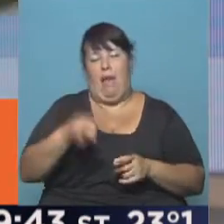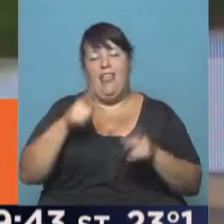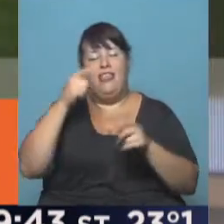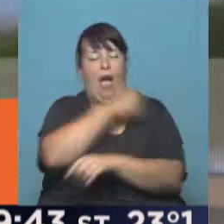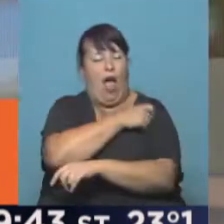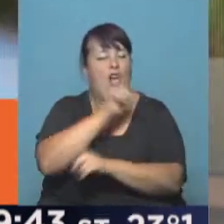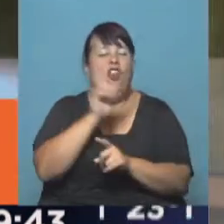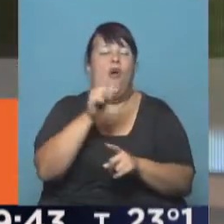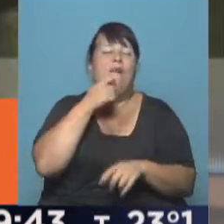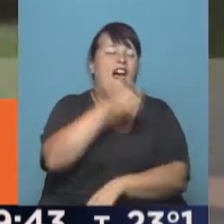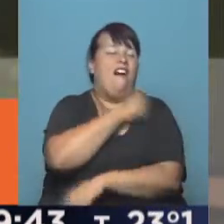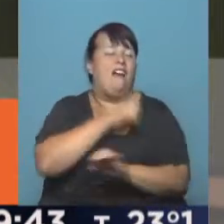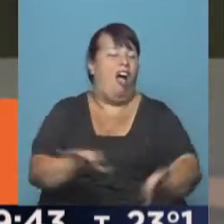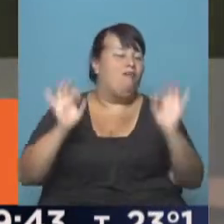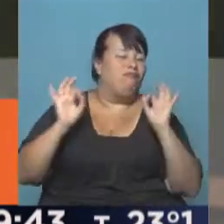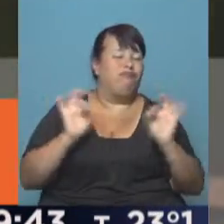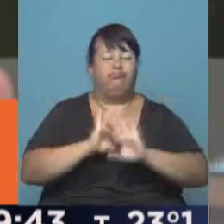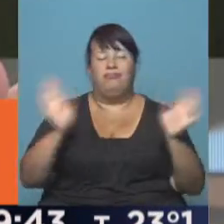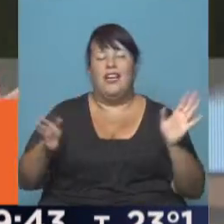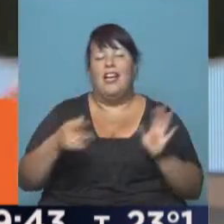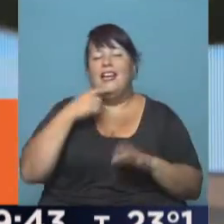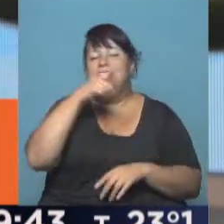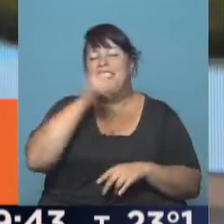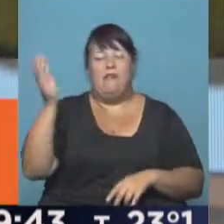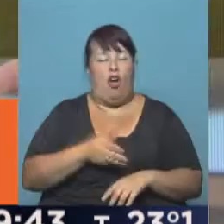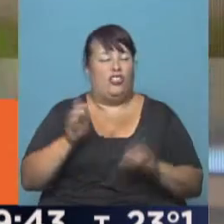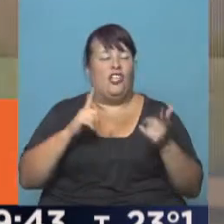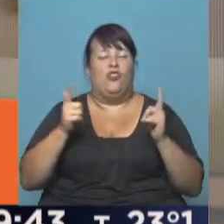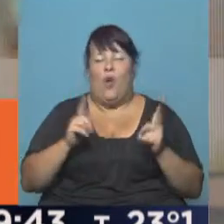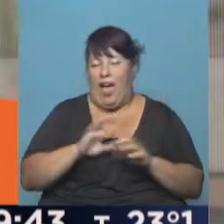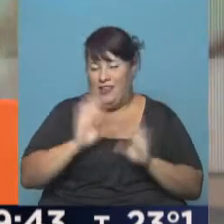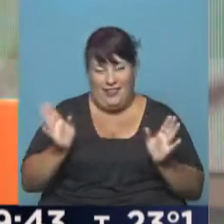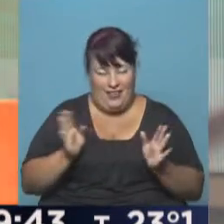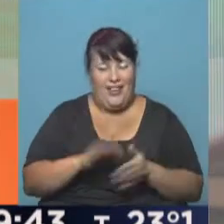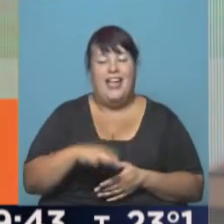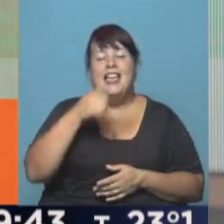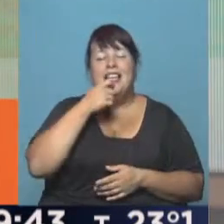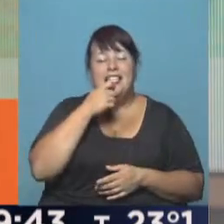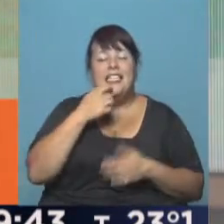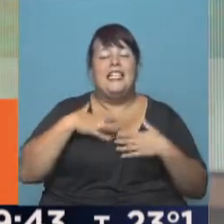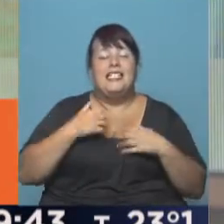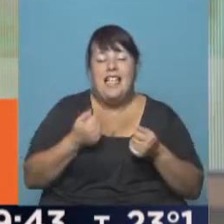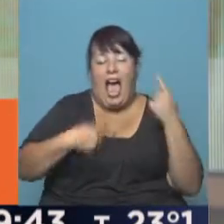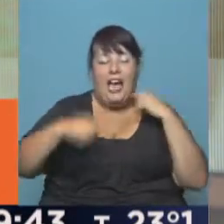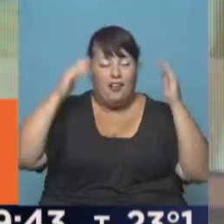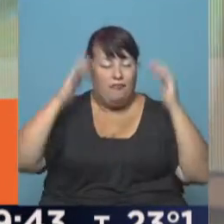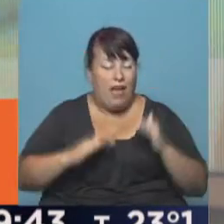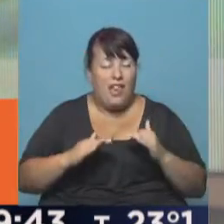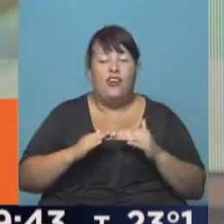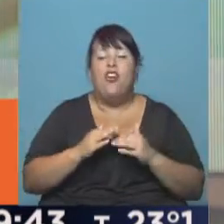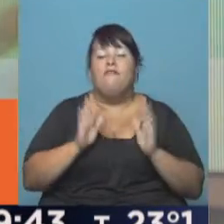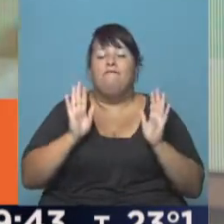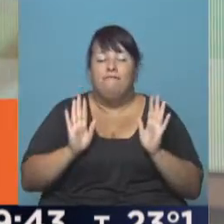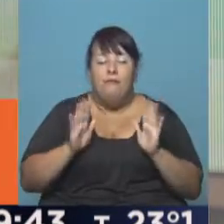quiere decir que uno esté vacunado, que 100% no vaya a tener tuberculosis. Si la inmunidad baja del